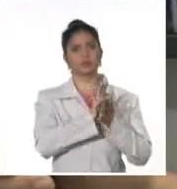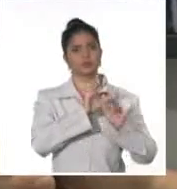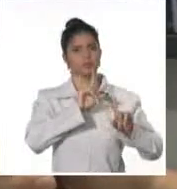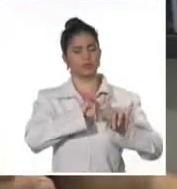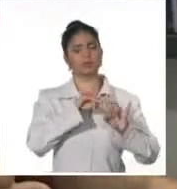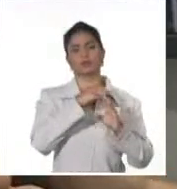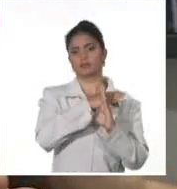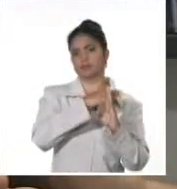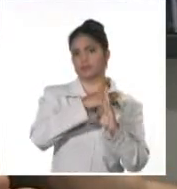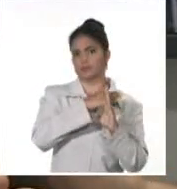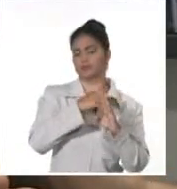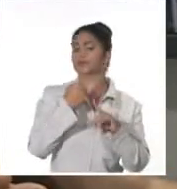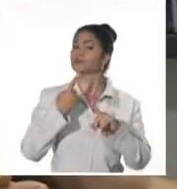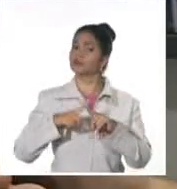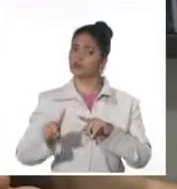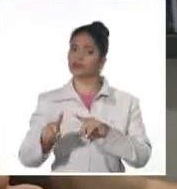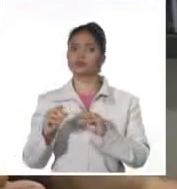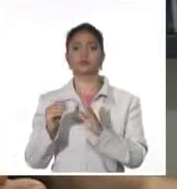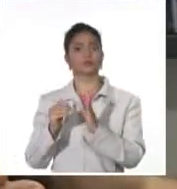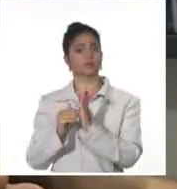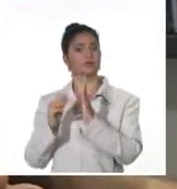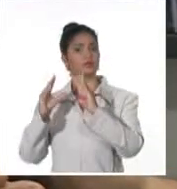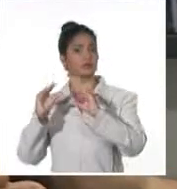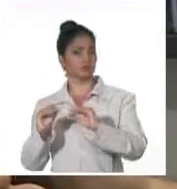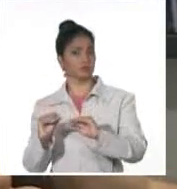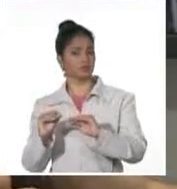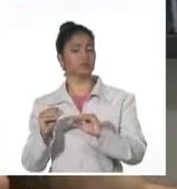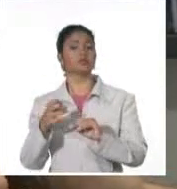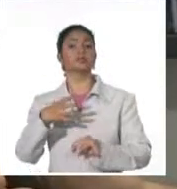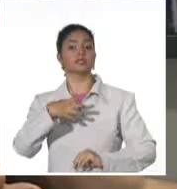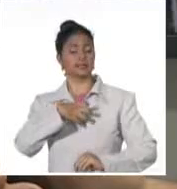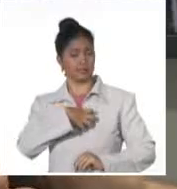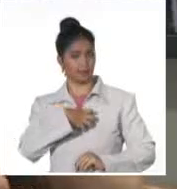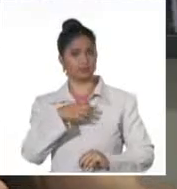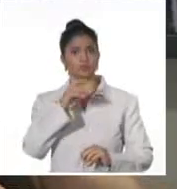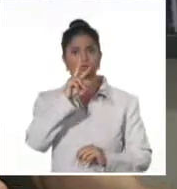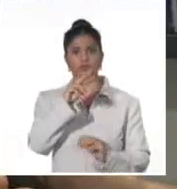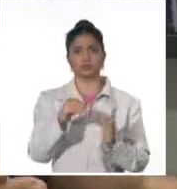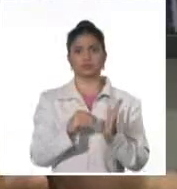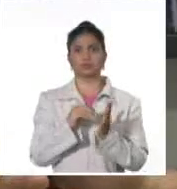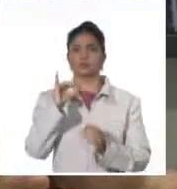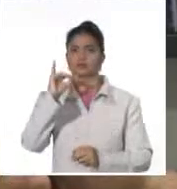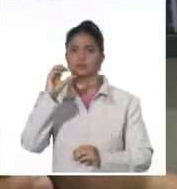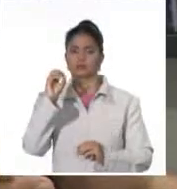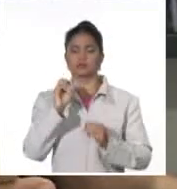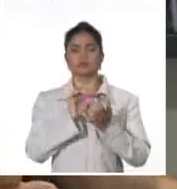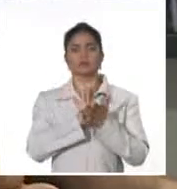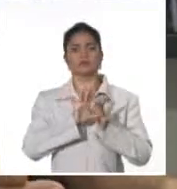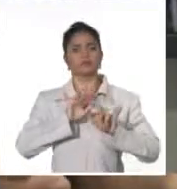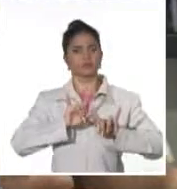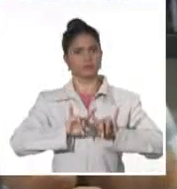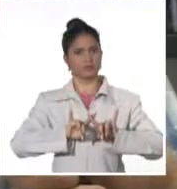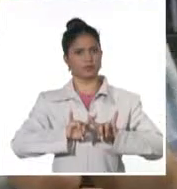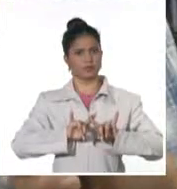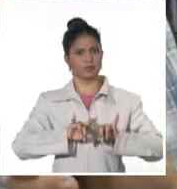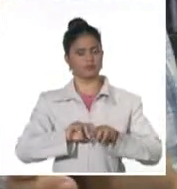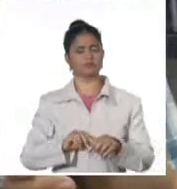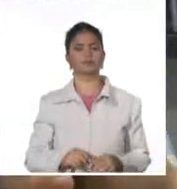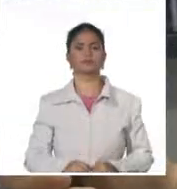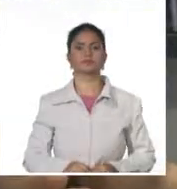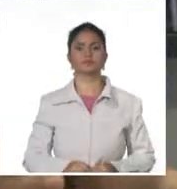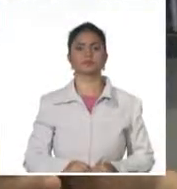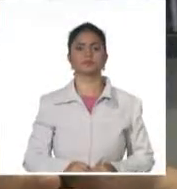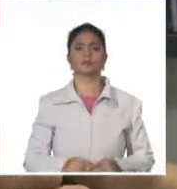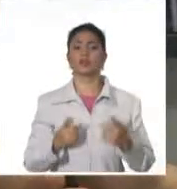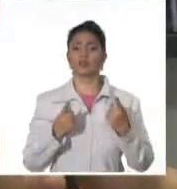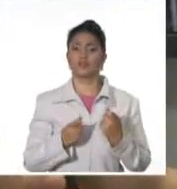mediodía. Y ya para la máxima demanda tenemos previsto una disponibilidad de 2.060 megawatts con 3.050 megawatts de máxima demanda